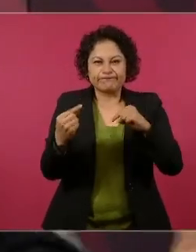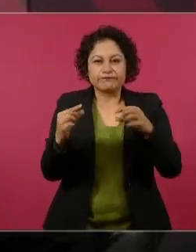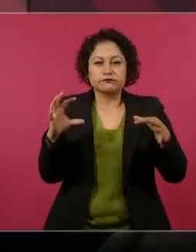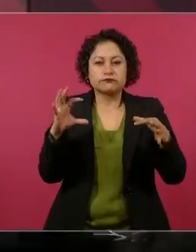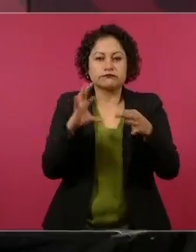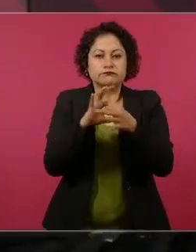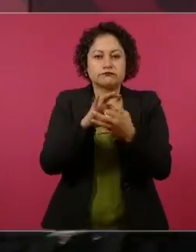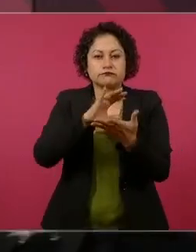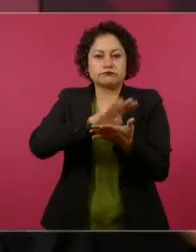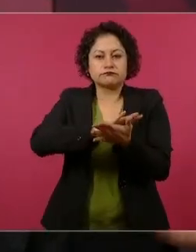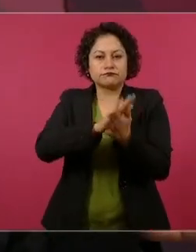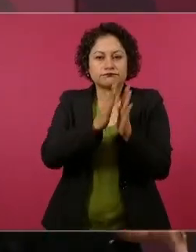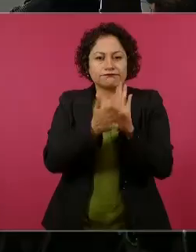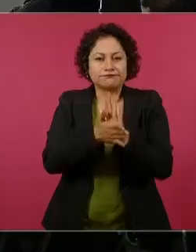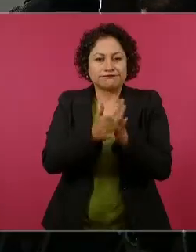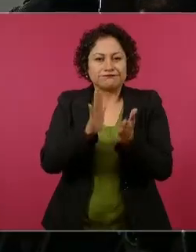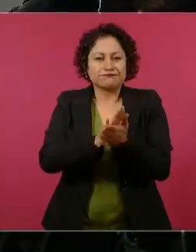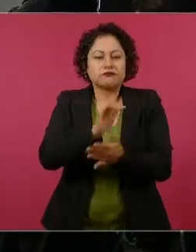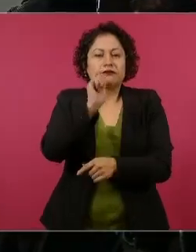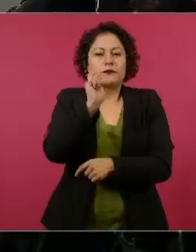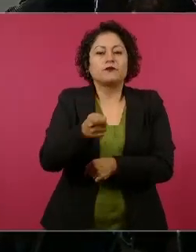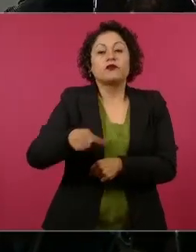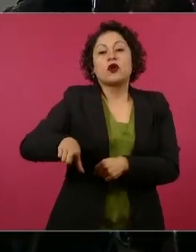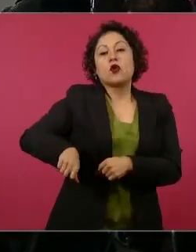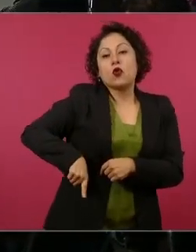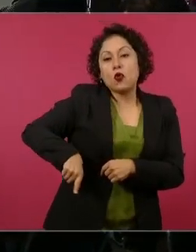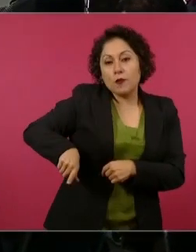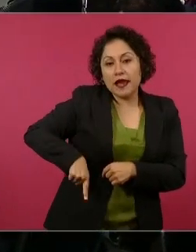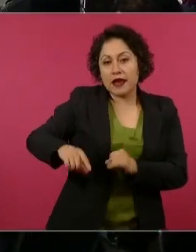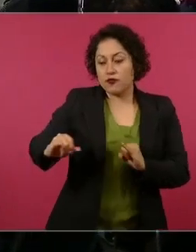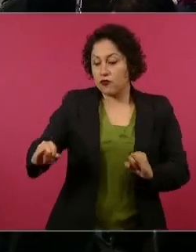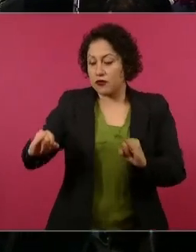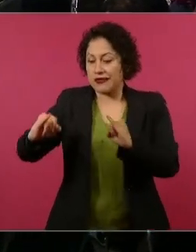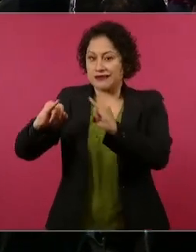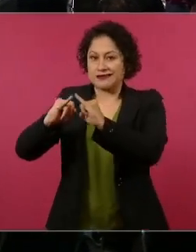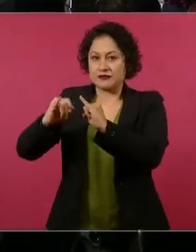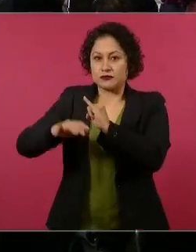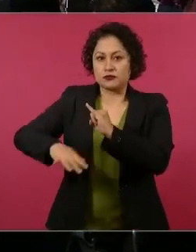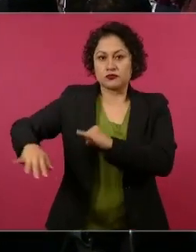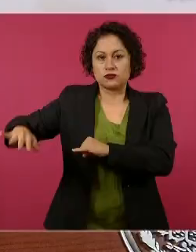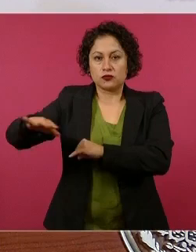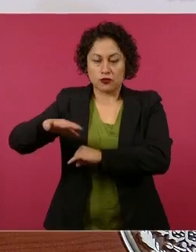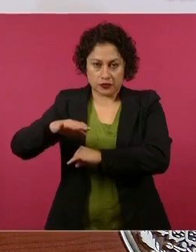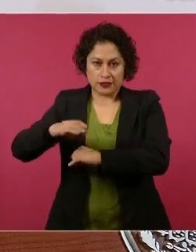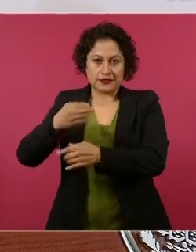porque los bancos y las empresas públicas en su totalidad,